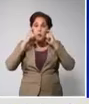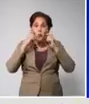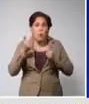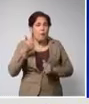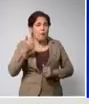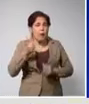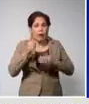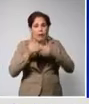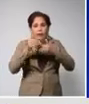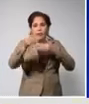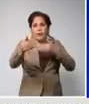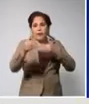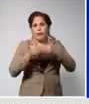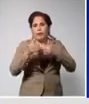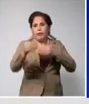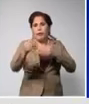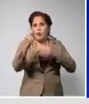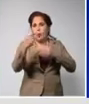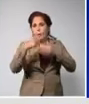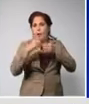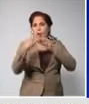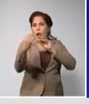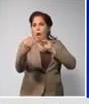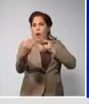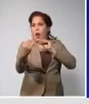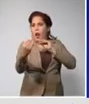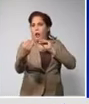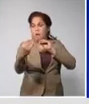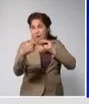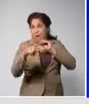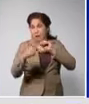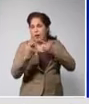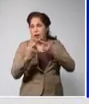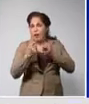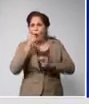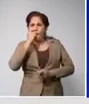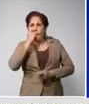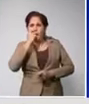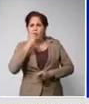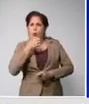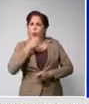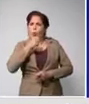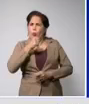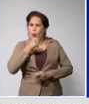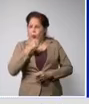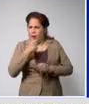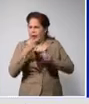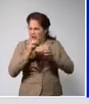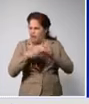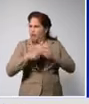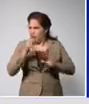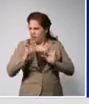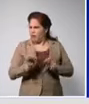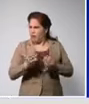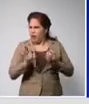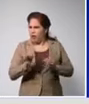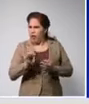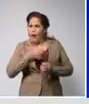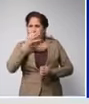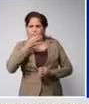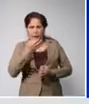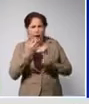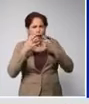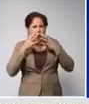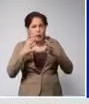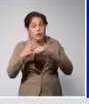una distancia prudencial entre dos personas hablantes, pero él insistía, ¿será tan necesario como se ha explicado en otras ocasiones? Yo